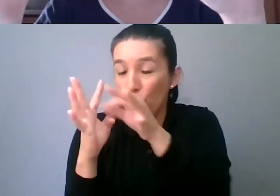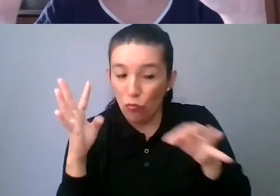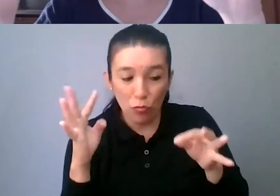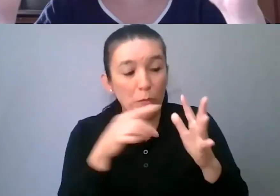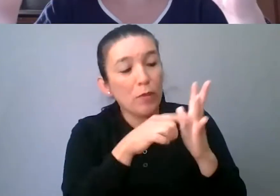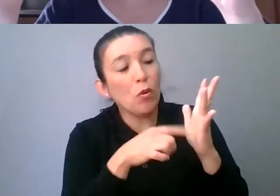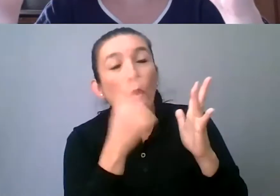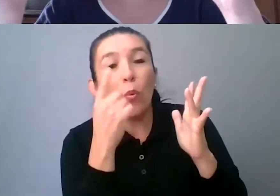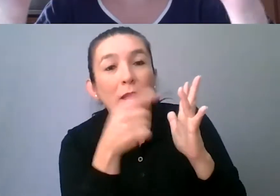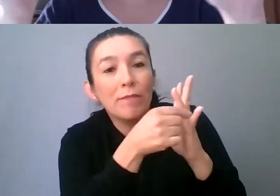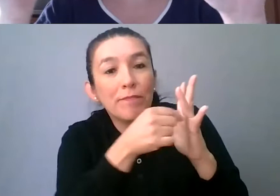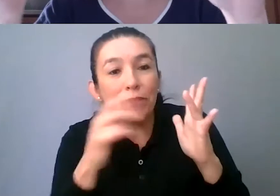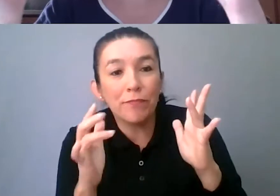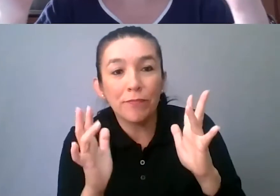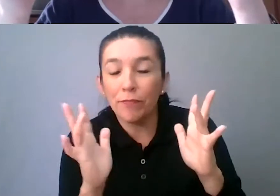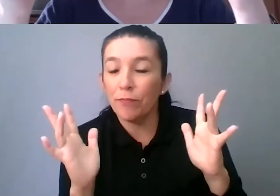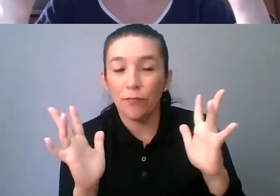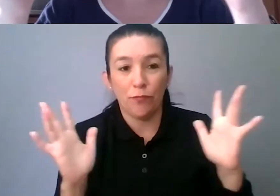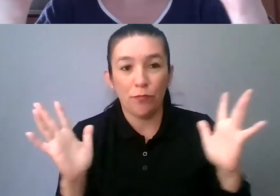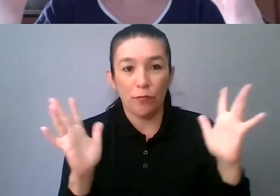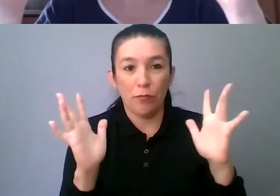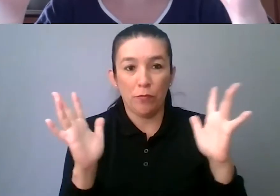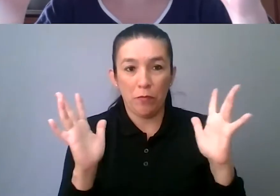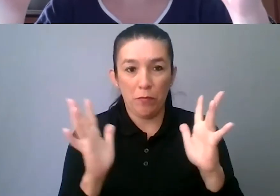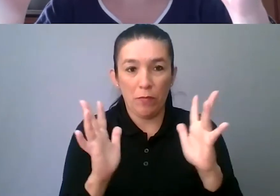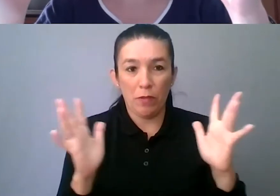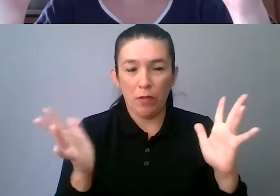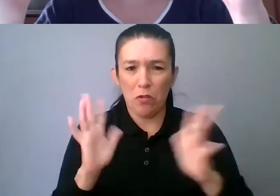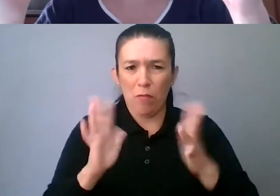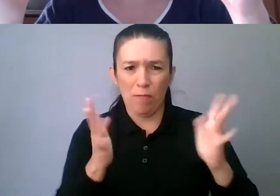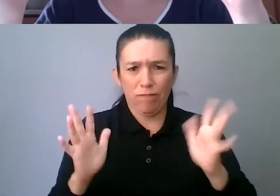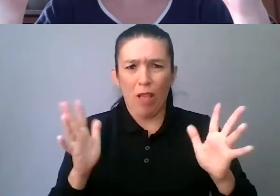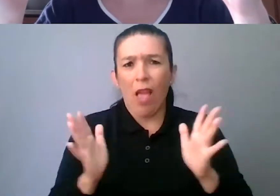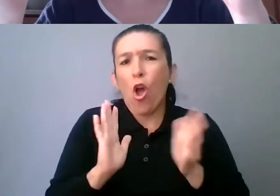anulares. Y eso a los dos lados. Me apropio de la figura.